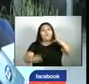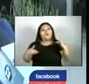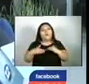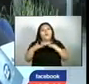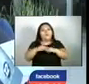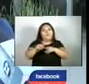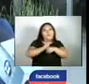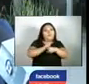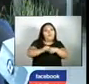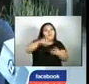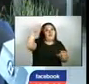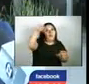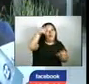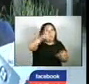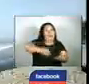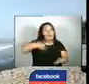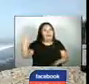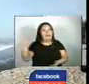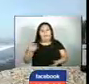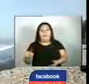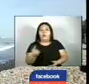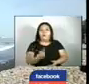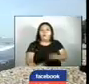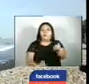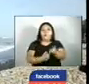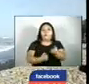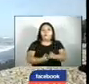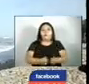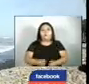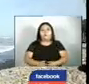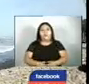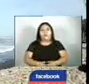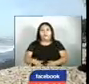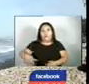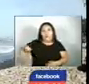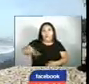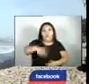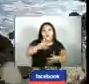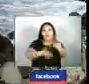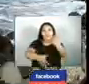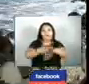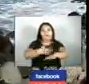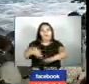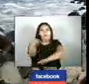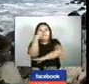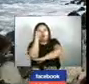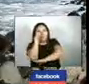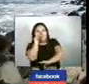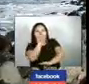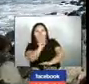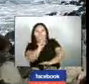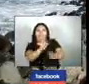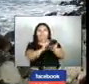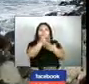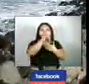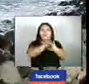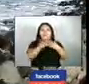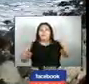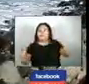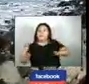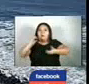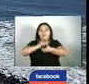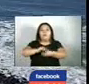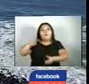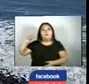tenemos que fortalecer nuestro recurso humano. Mientras que en las playas de la Libertad hay proyectos estratégicos con el Ministerio de